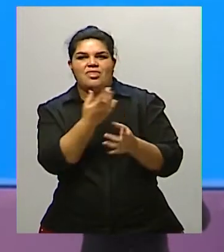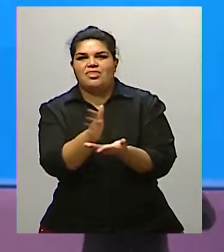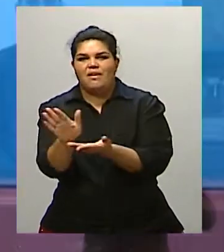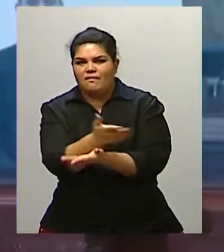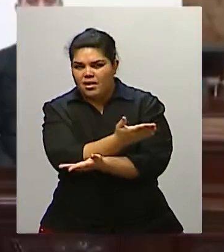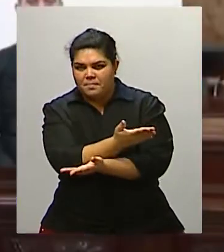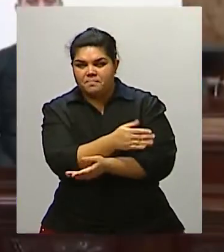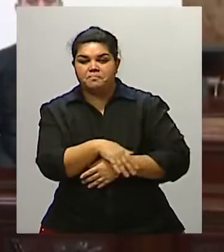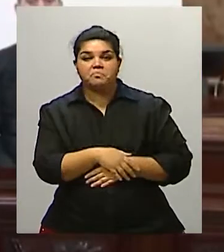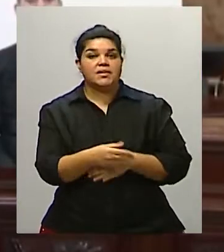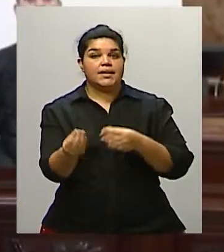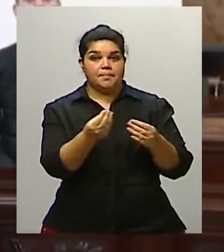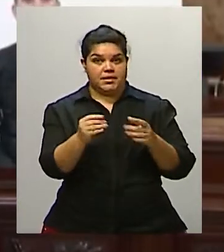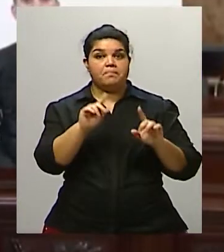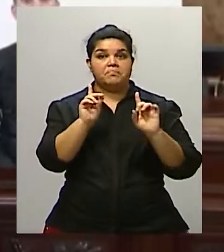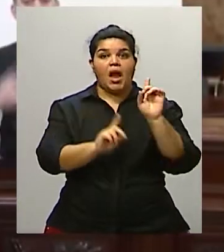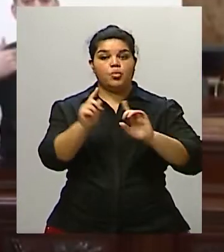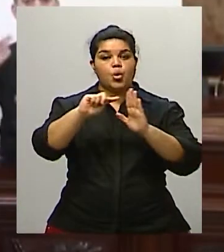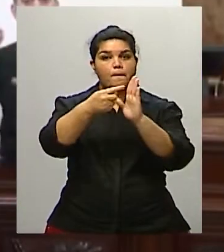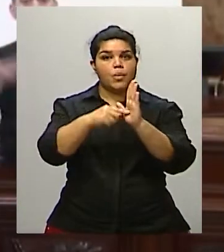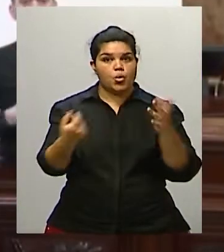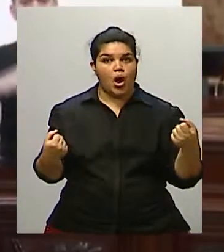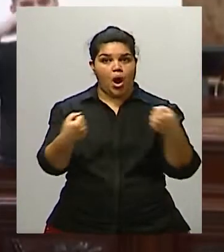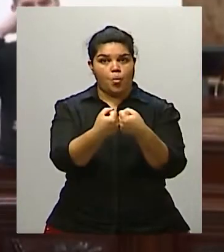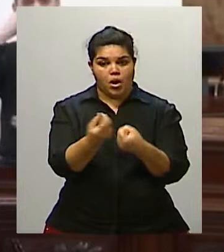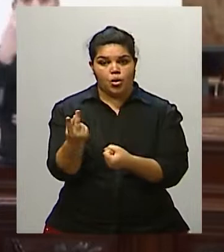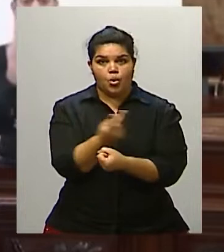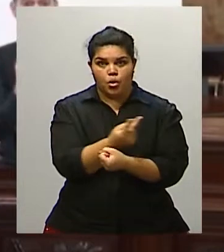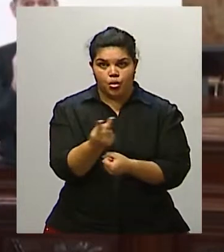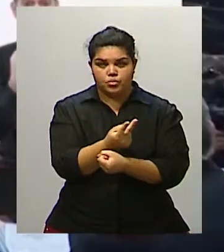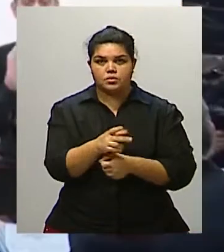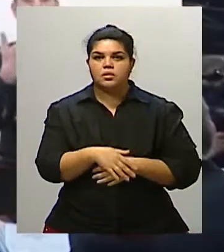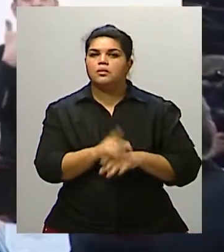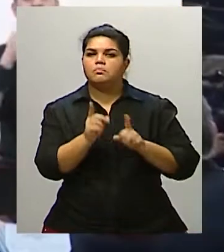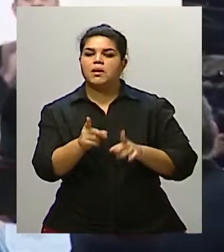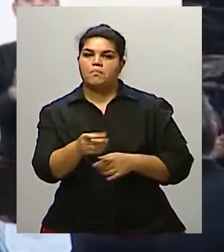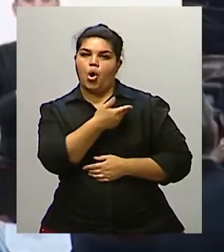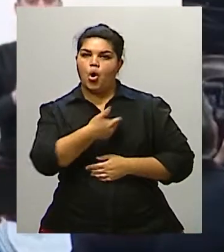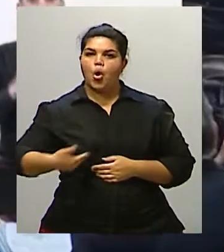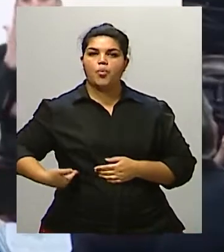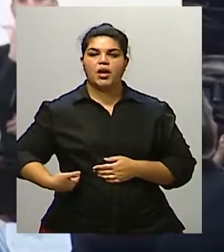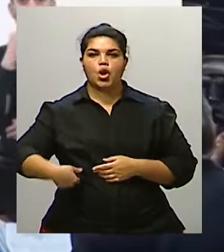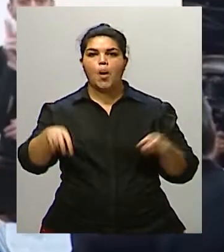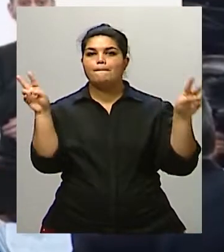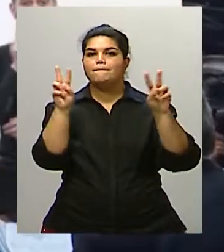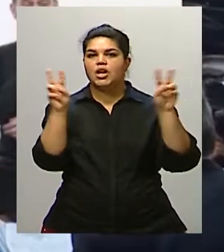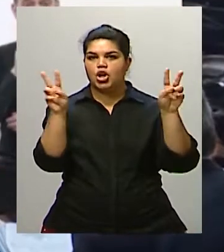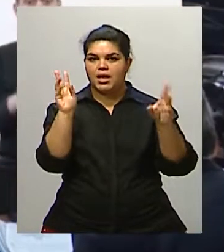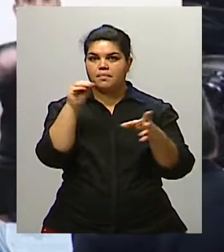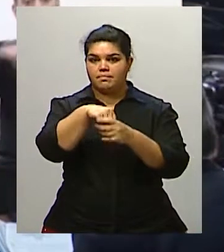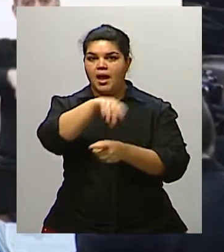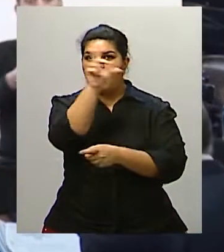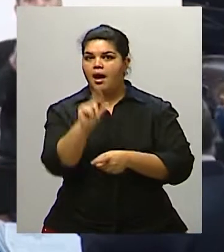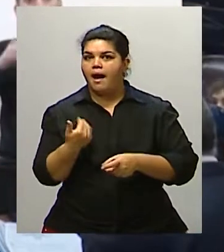imposible con una división que pueda haber un próximo gobierno peronista en el país. O sea, que están obligados